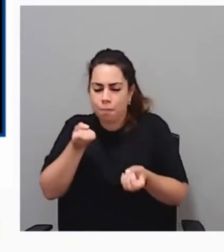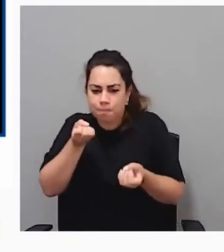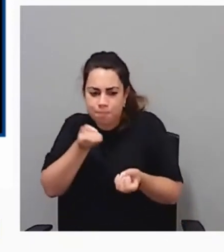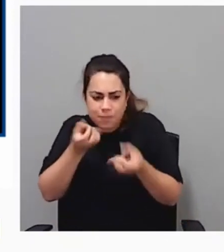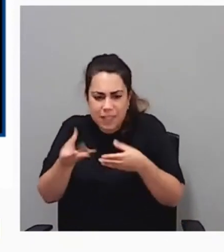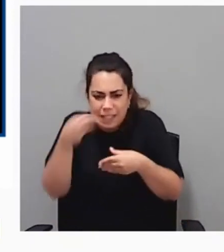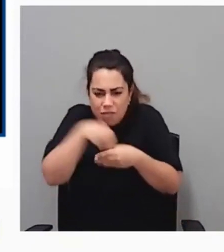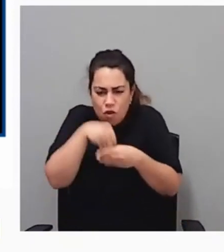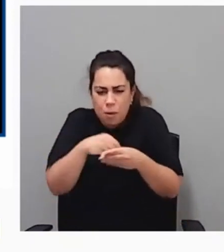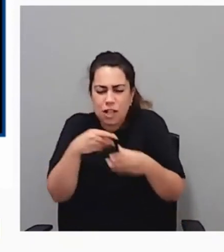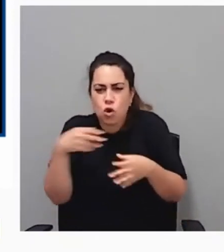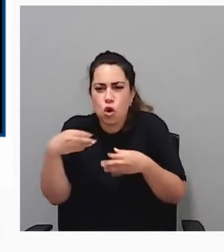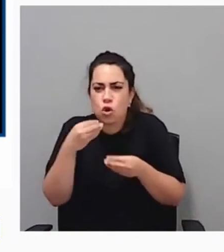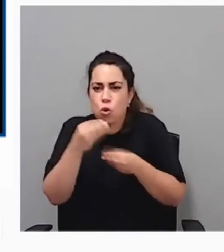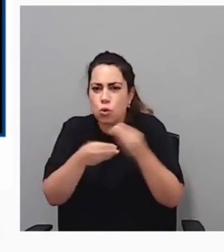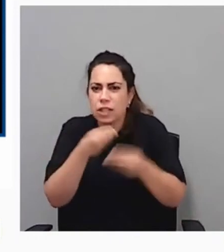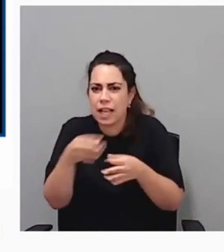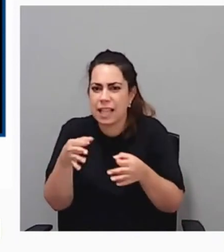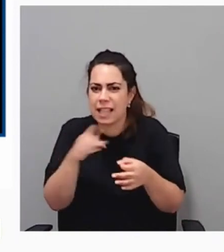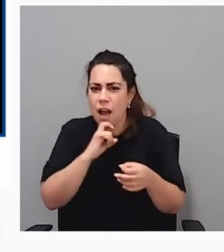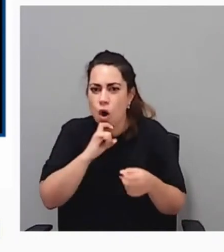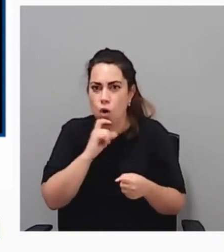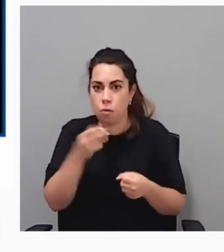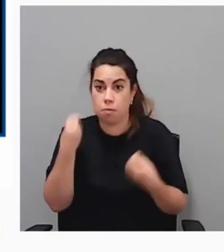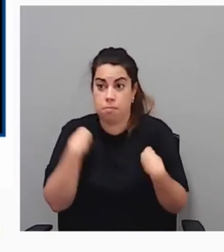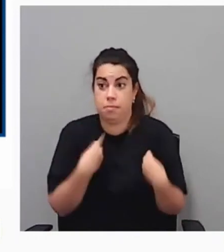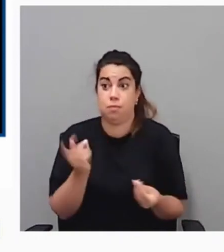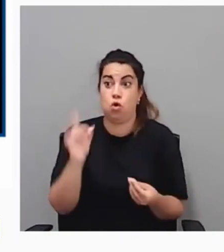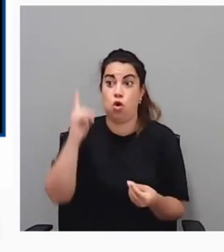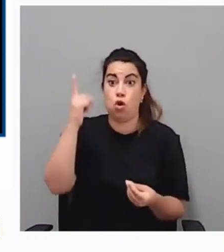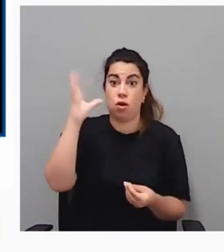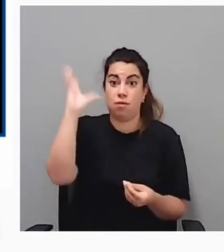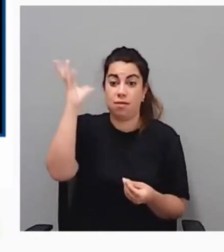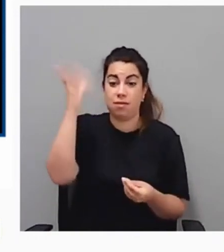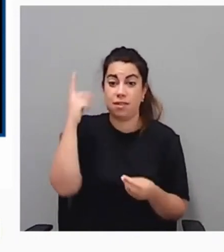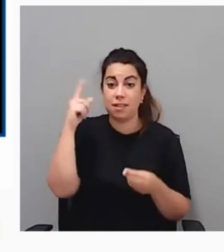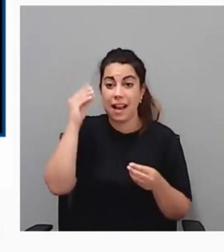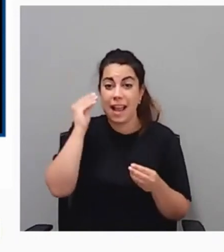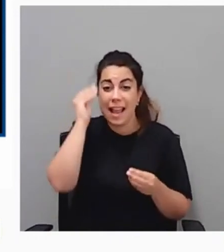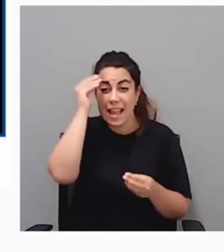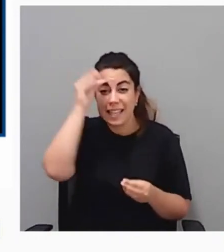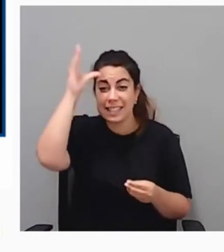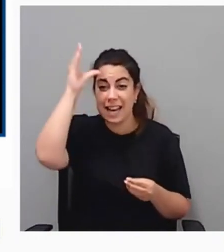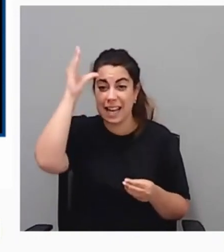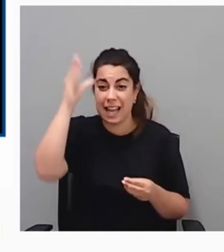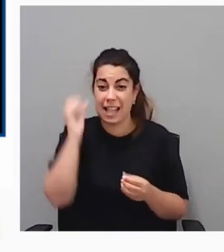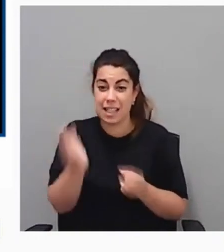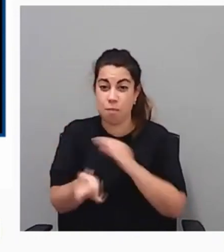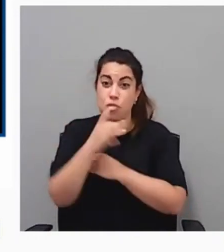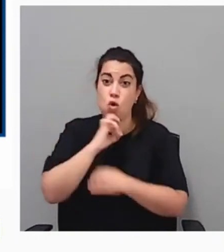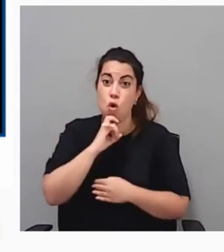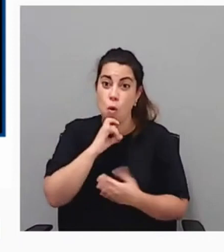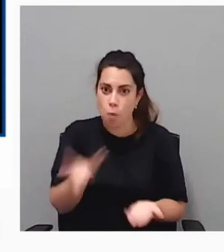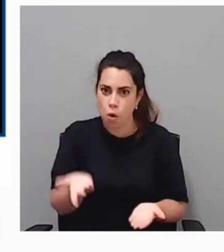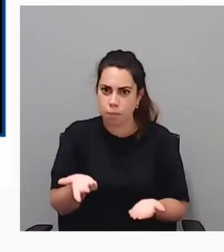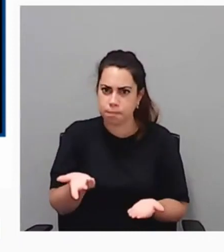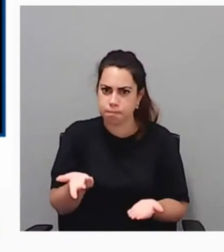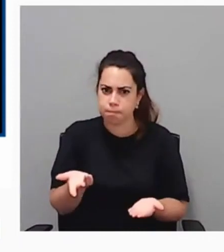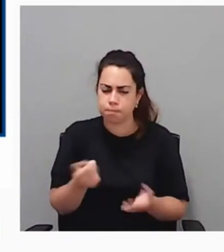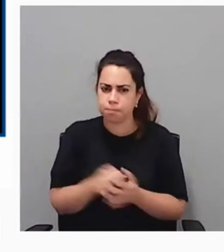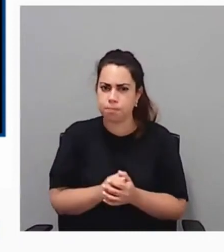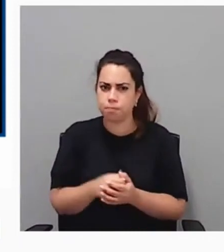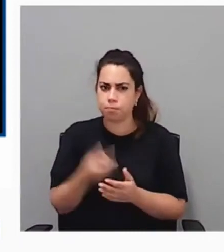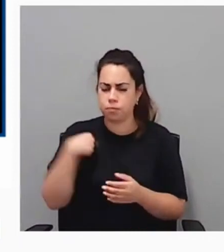interesaba cómo el universo crea la inteligencia, las fuerzas fundamentales que hay debajo. Antes de llegar nosotros a la